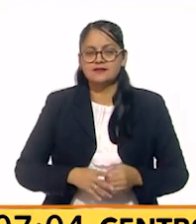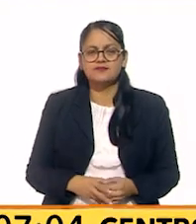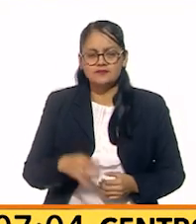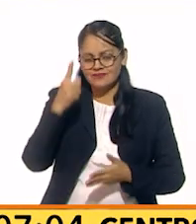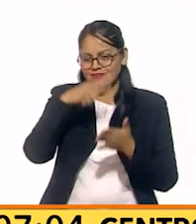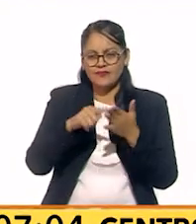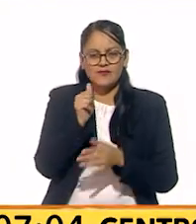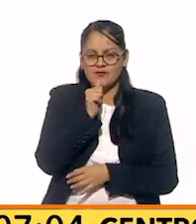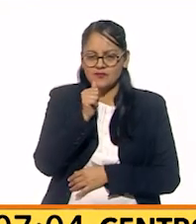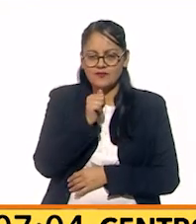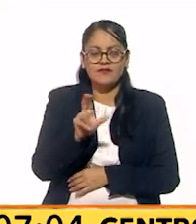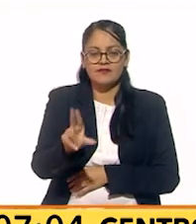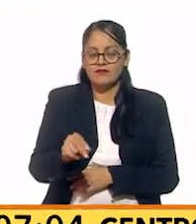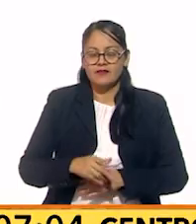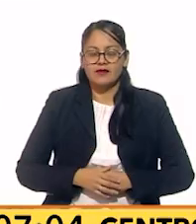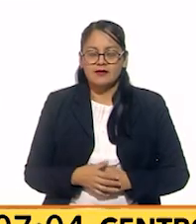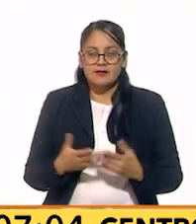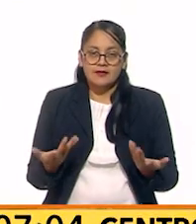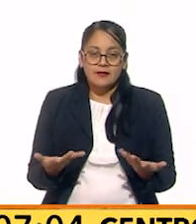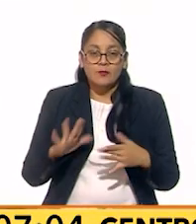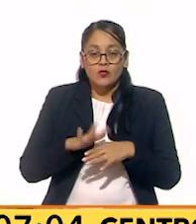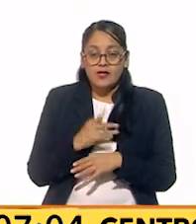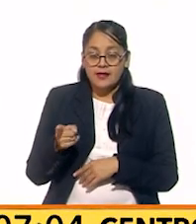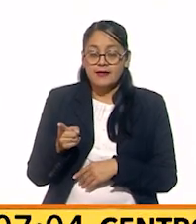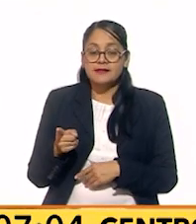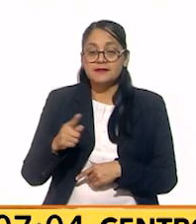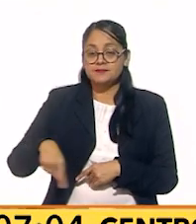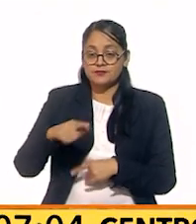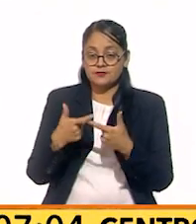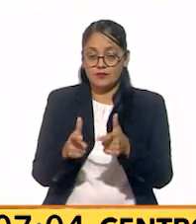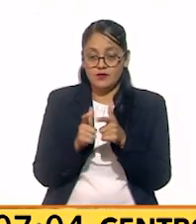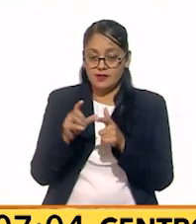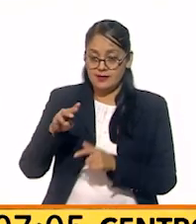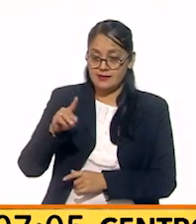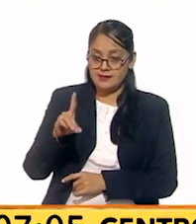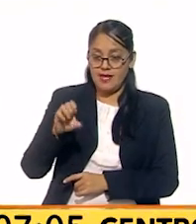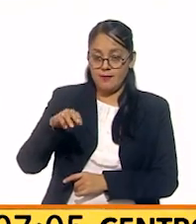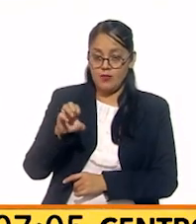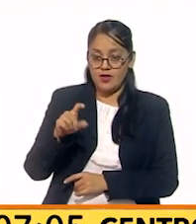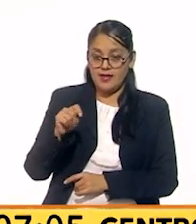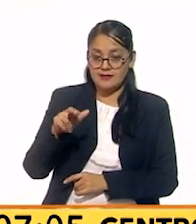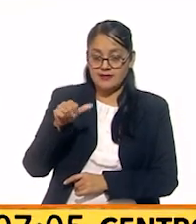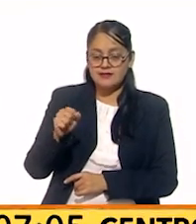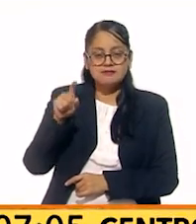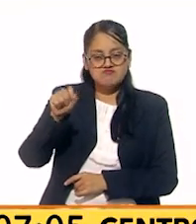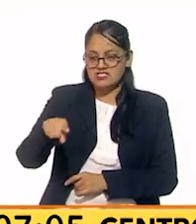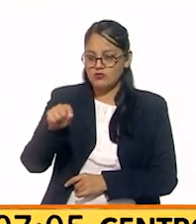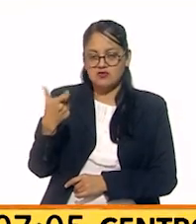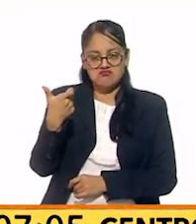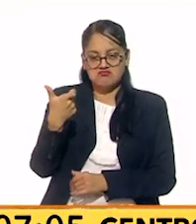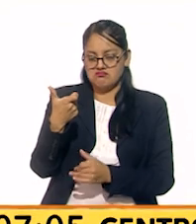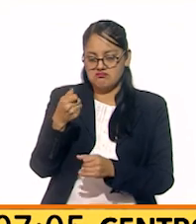no, porque de fin de cuentas los demócratas imponen las mismas políticas